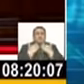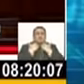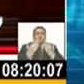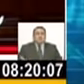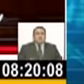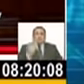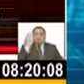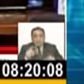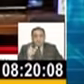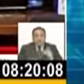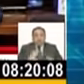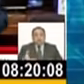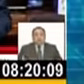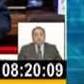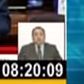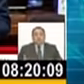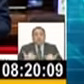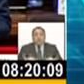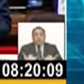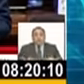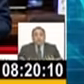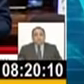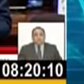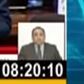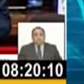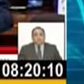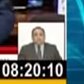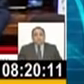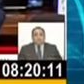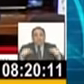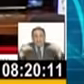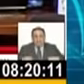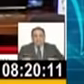¿no? O sea, hoy día en la mañana, a las 10 de la mañana, va a